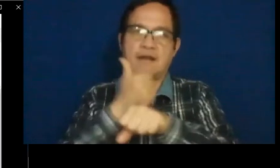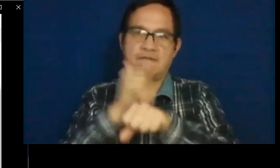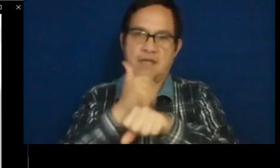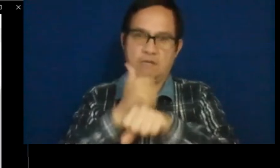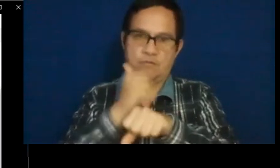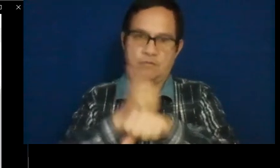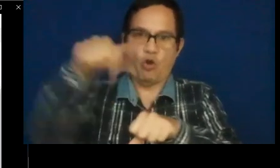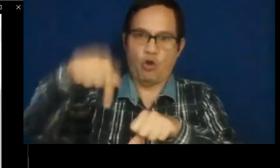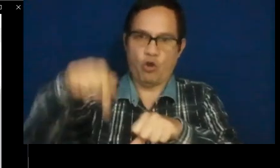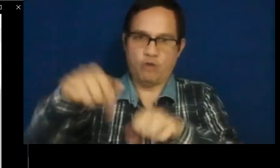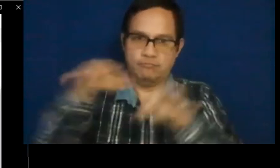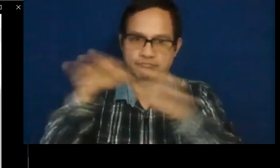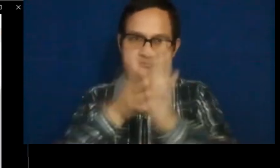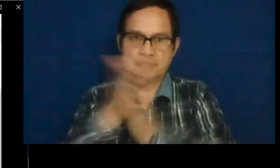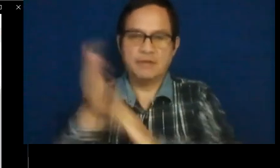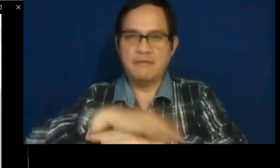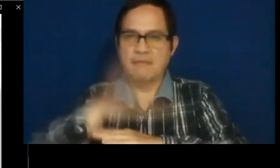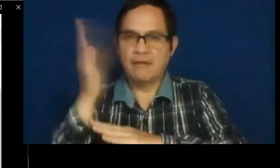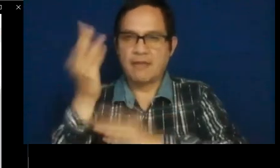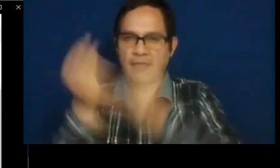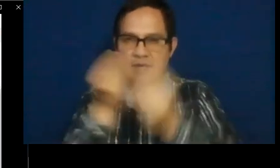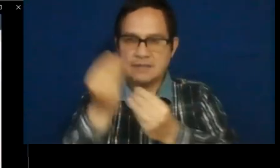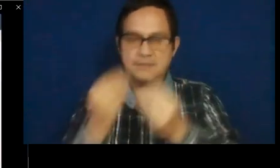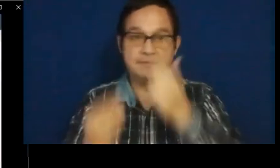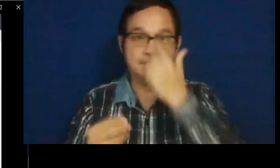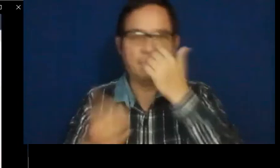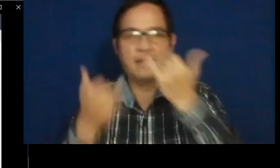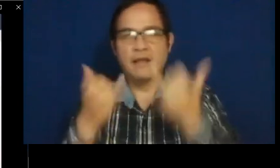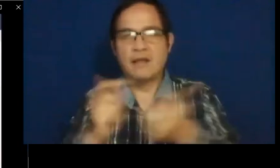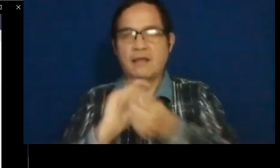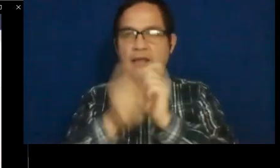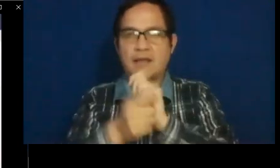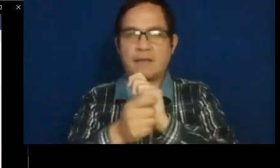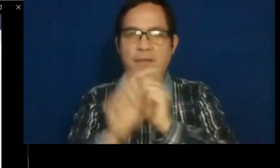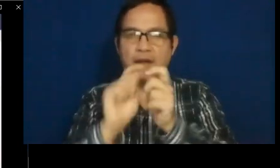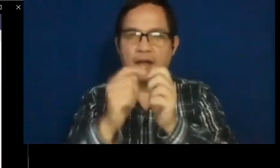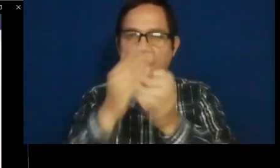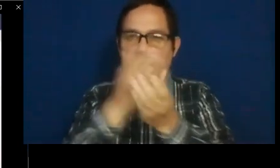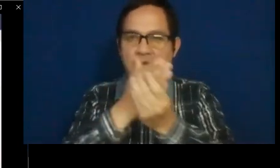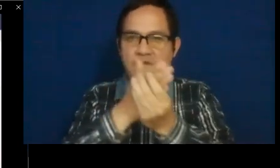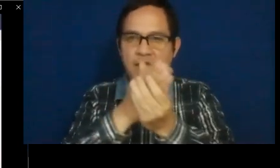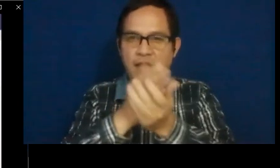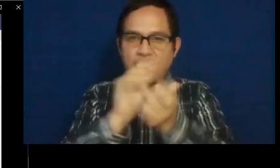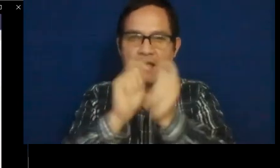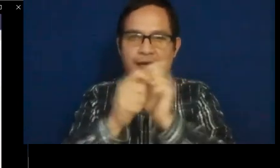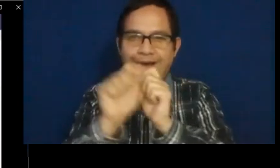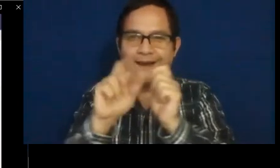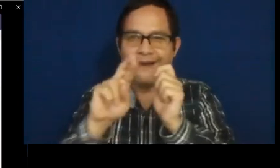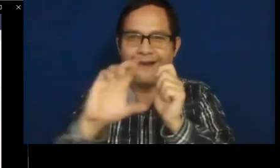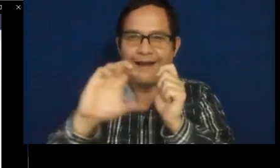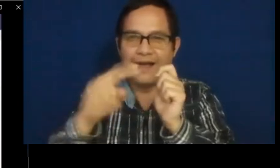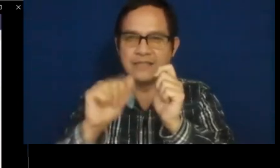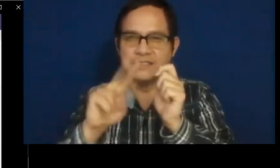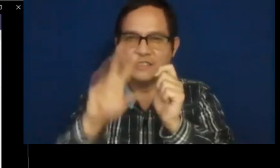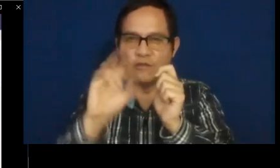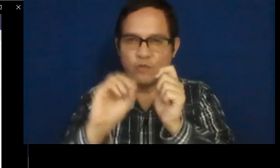trabajo del día de hoy. Voy a hacer una cosa inmediatamente y es cambiarles un archivo. Entonces ojo a esto, aquí en general